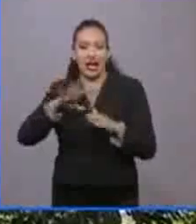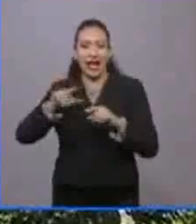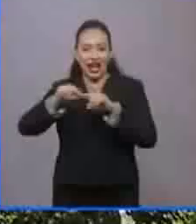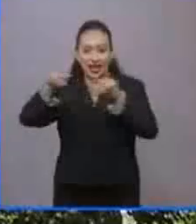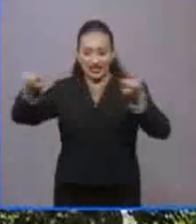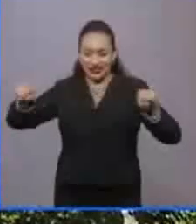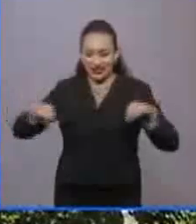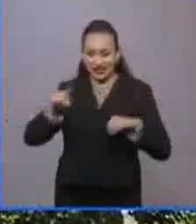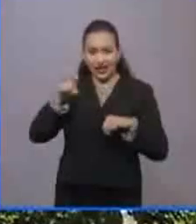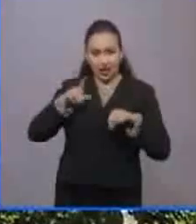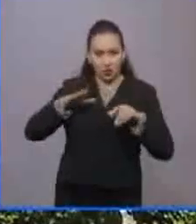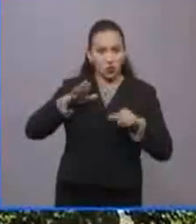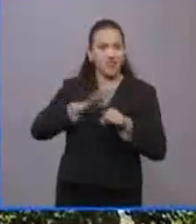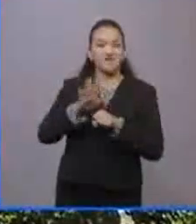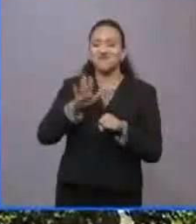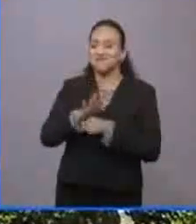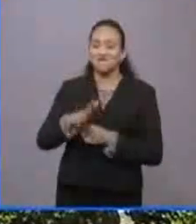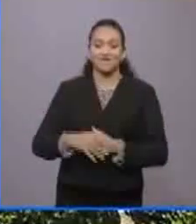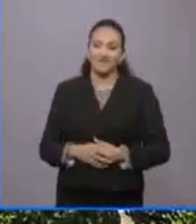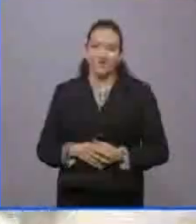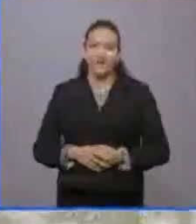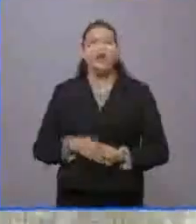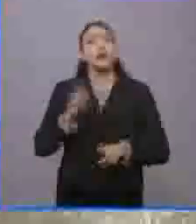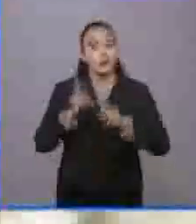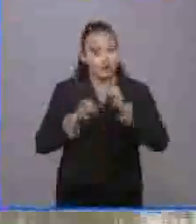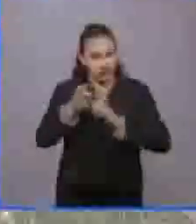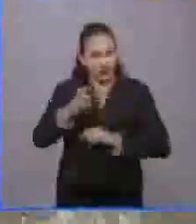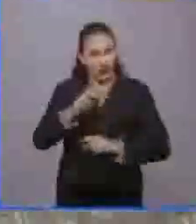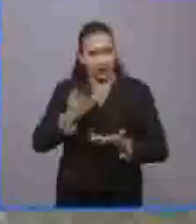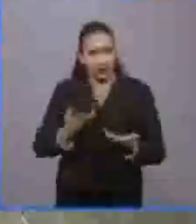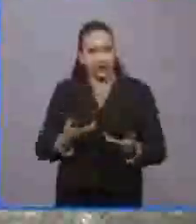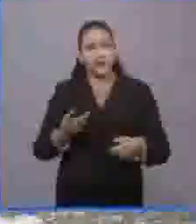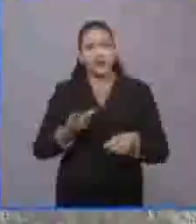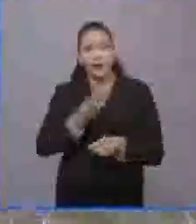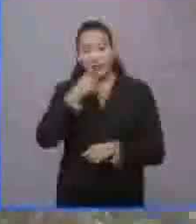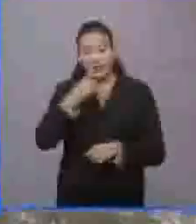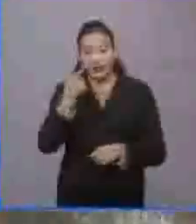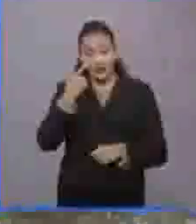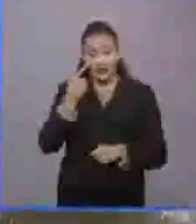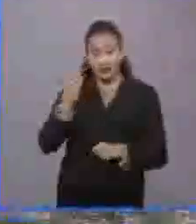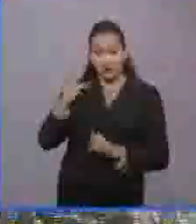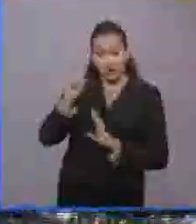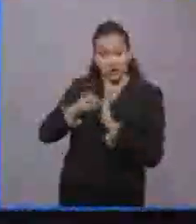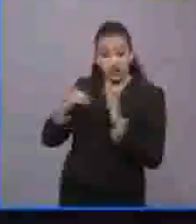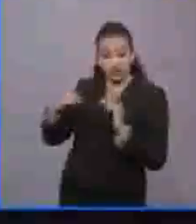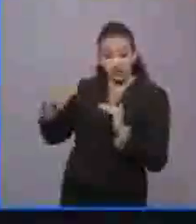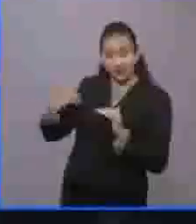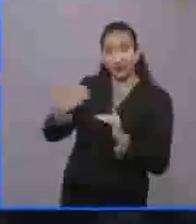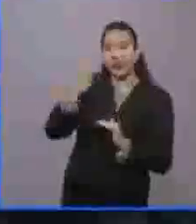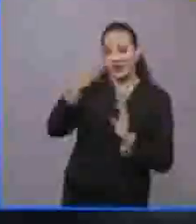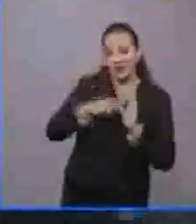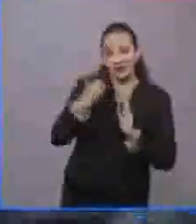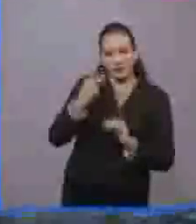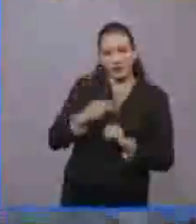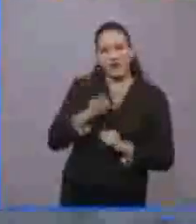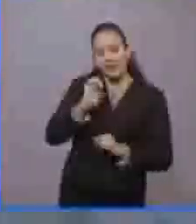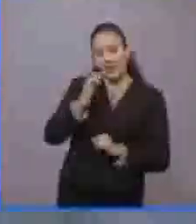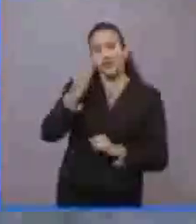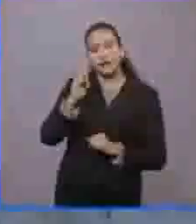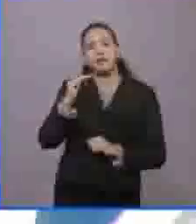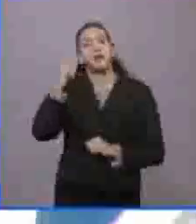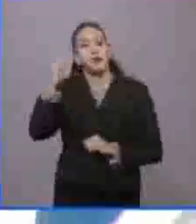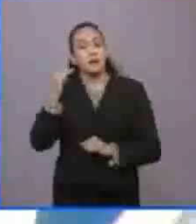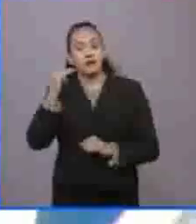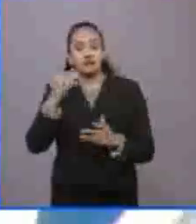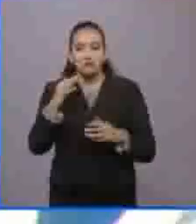indicaron especialistas durante un foro sobre el tema. Señalaron que en el primer trimestre de 2025, el sistema reportó menos